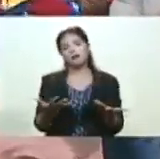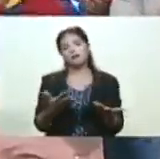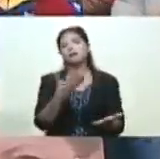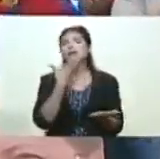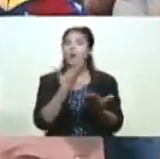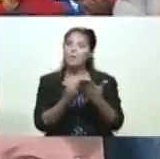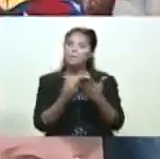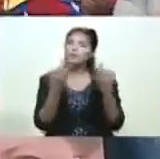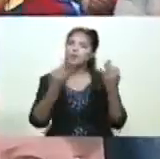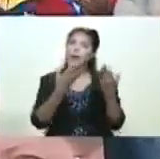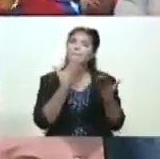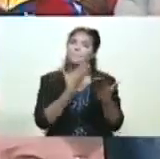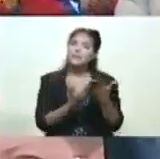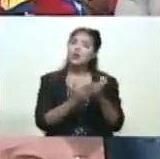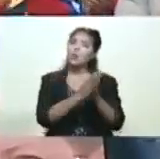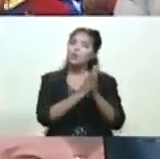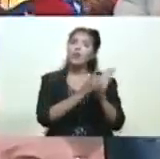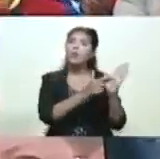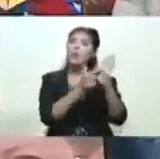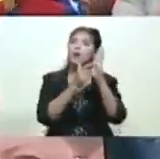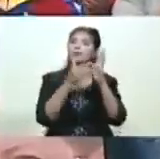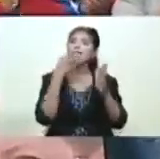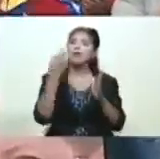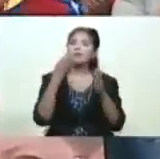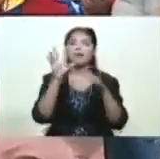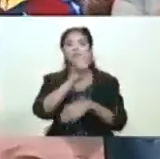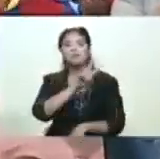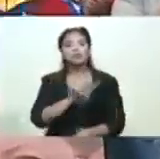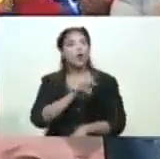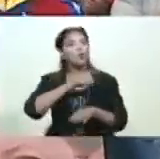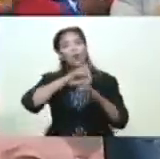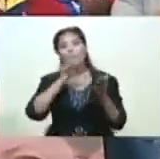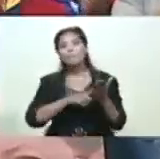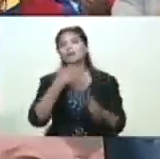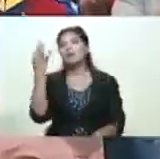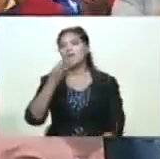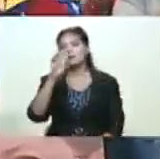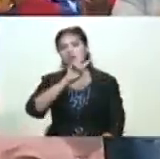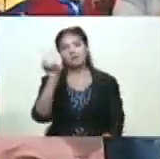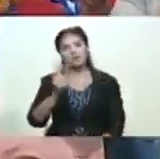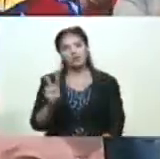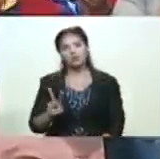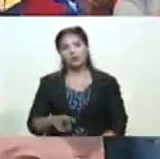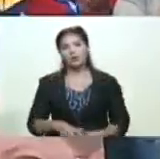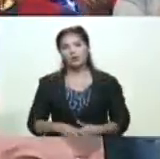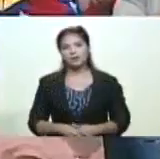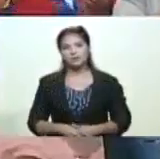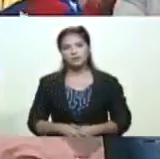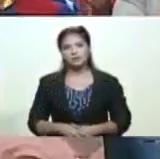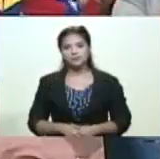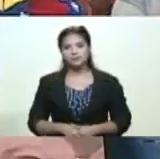Amorosamente pedimos que se diga la verdad de Venezuela, toda la verdad de Venezuela.